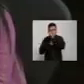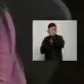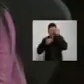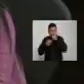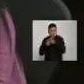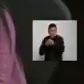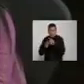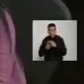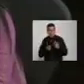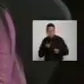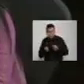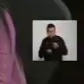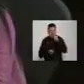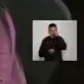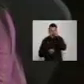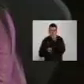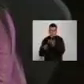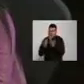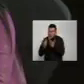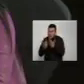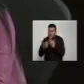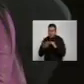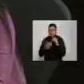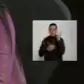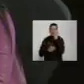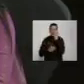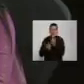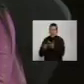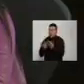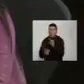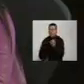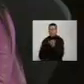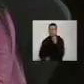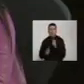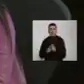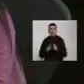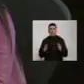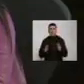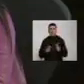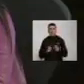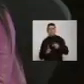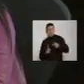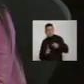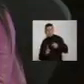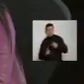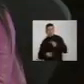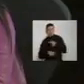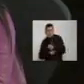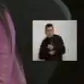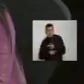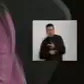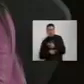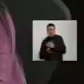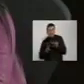FARC. Comerciantes, ganaderos y comunidad en general denuncian que se han incrementado las extorsiones, los